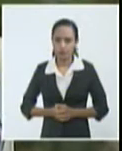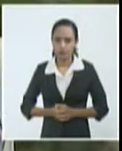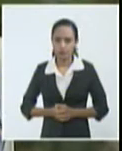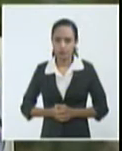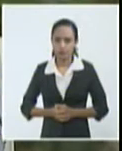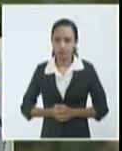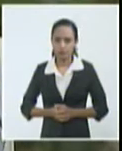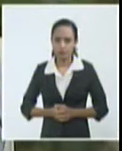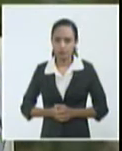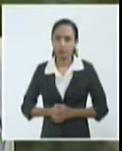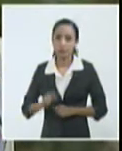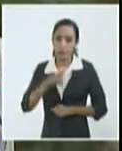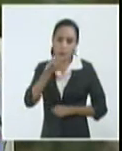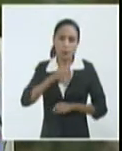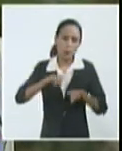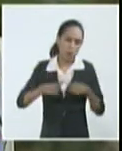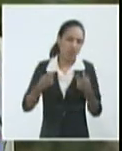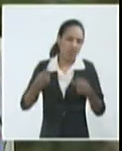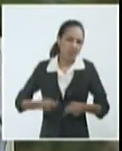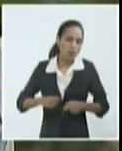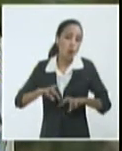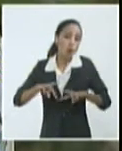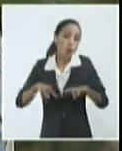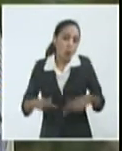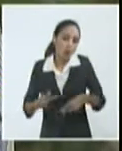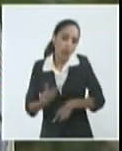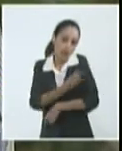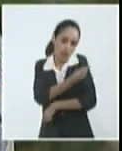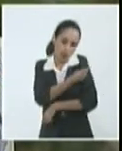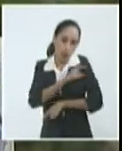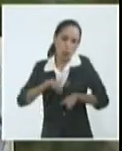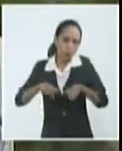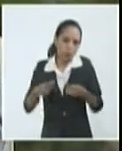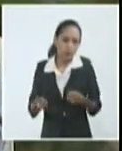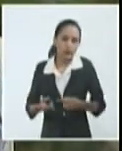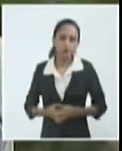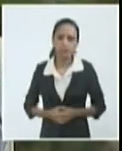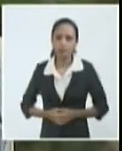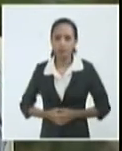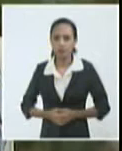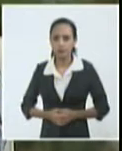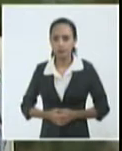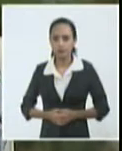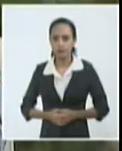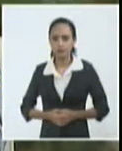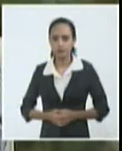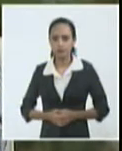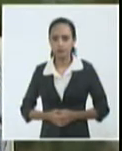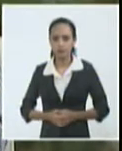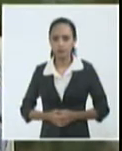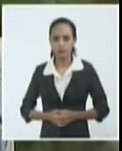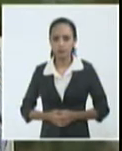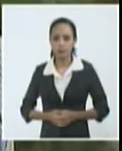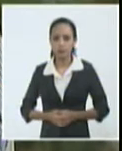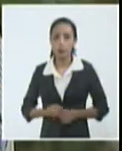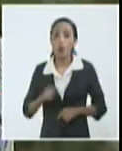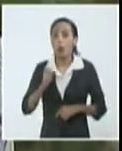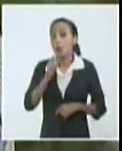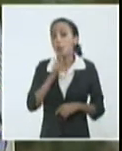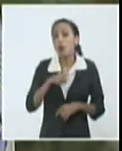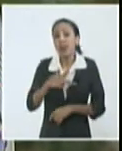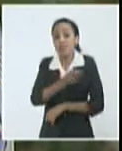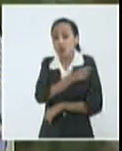debemos hacerlo y cuánto es insuficiencia o cuánto es una capacidad que tenemos de